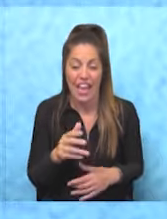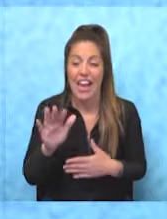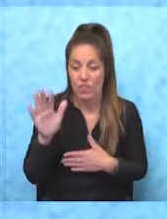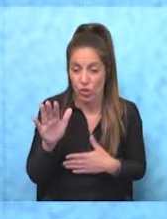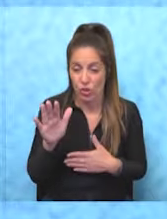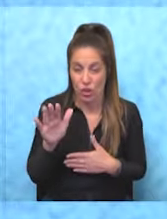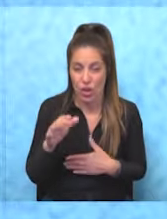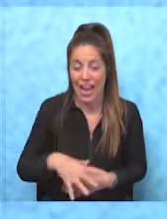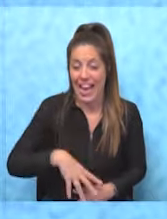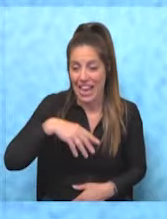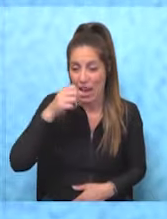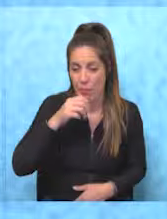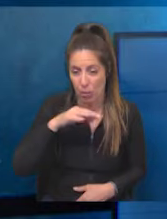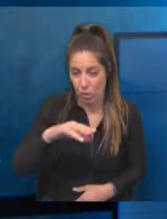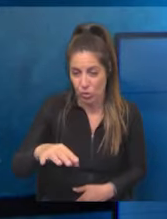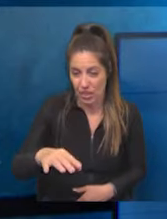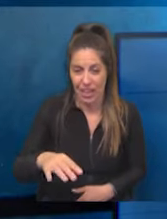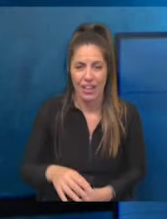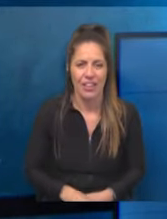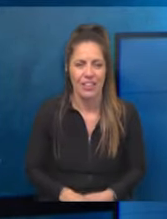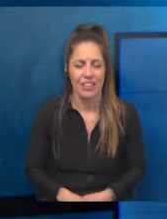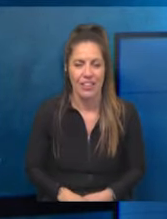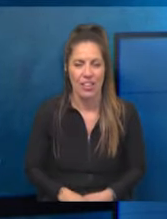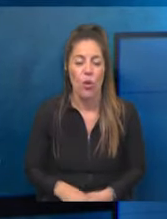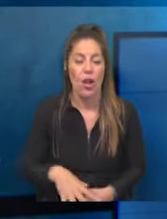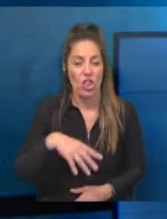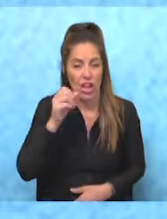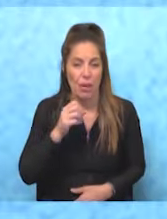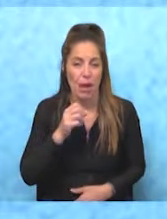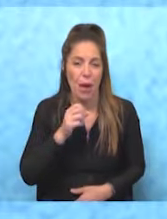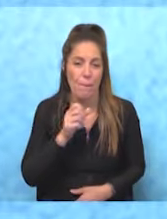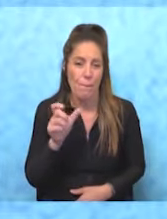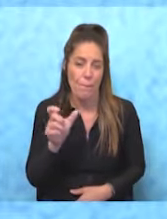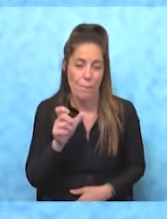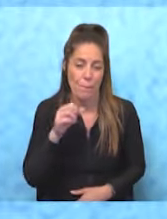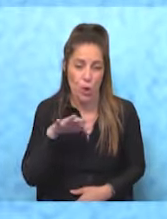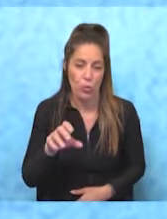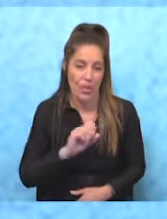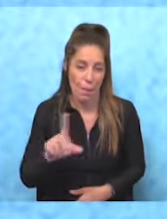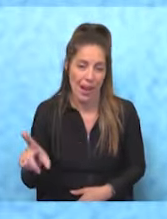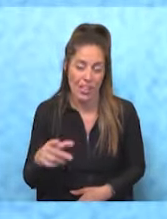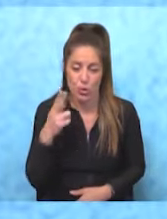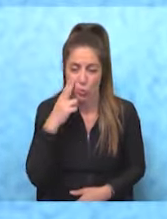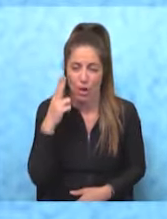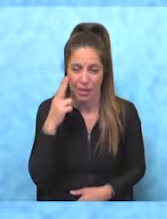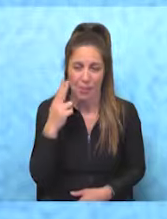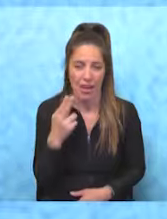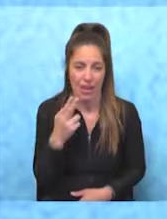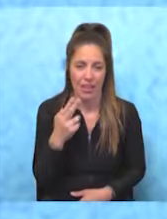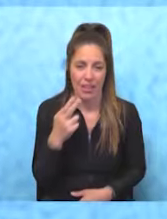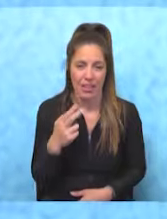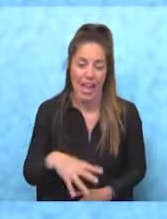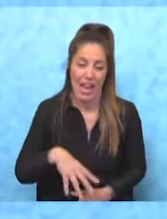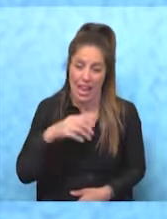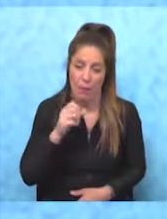voto el alma lo pronuncia Sí cuando el alma pronuncia mal es un problema es se sabe hemos vivido mucho tiempo de teniendo mal al alma